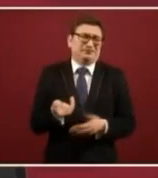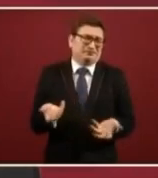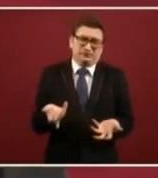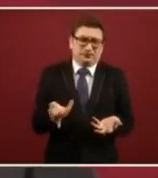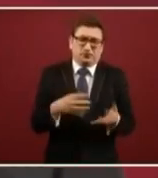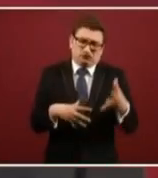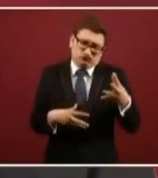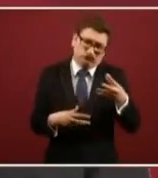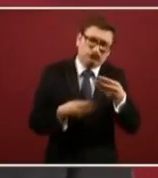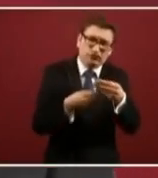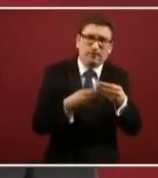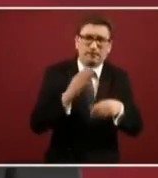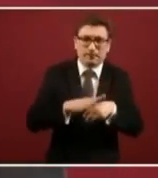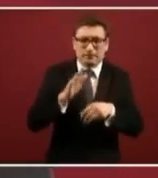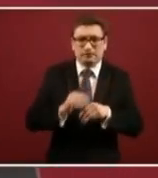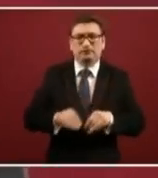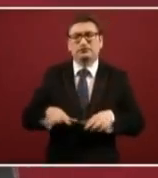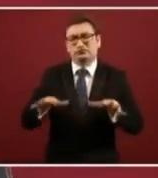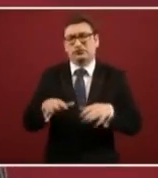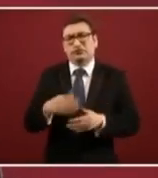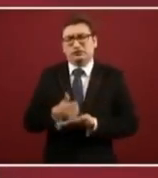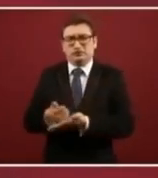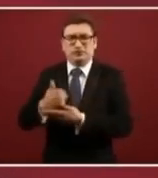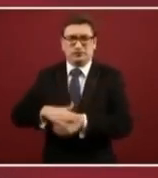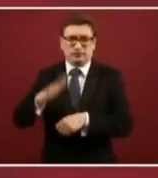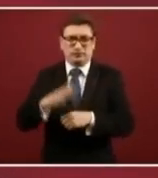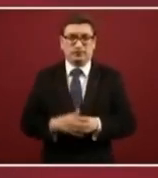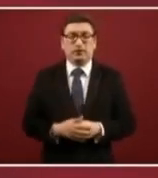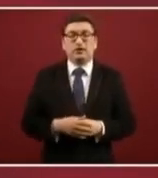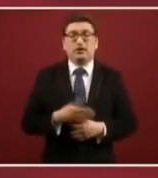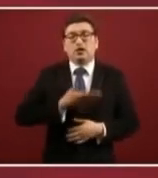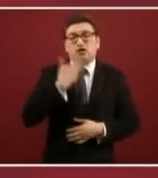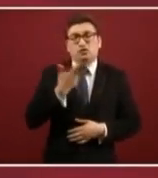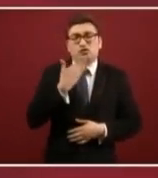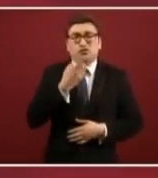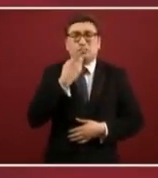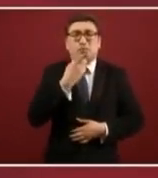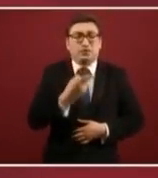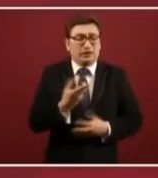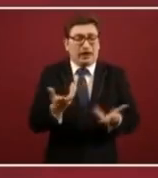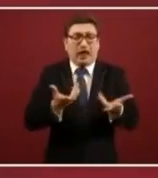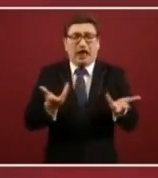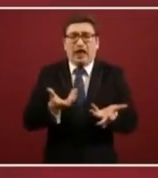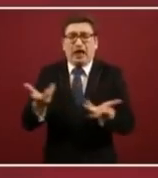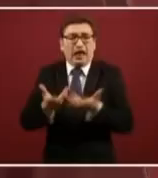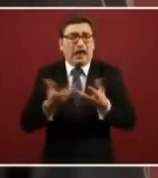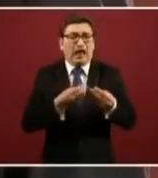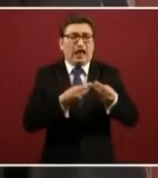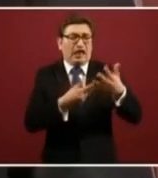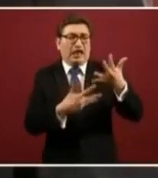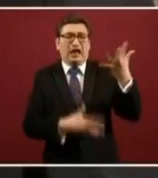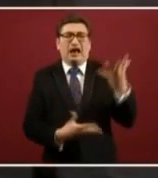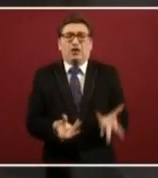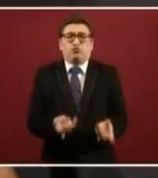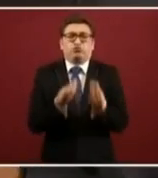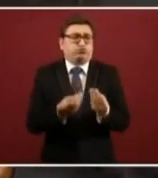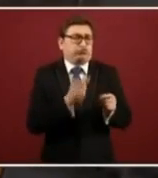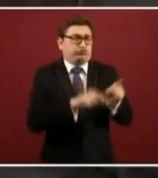Se dice coloquialmente que el que mucho abarca, poco aprieta. La idea